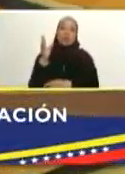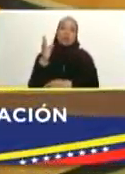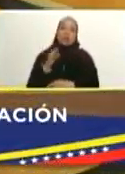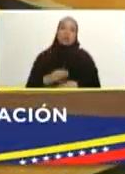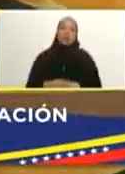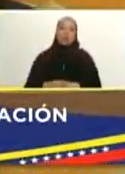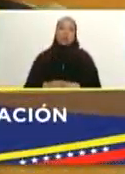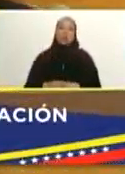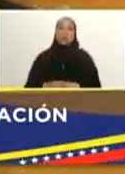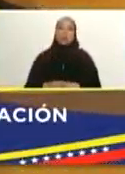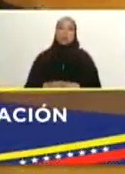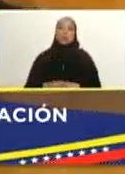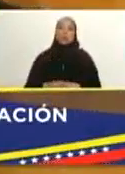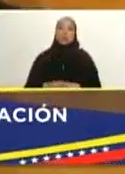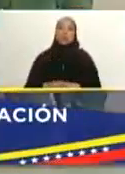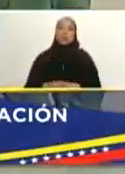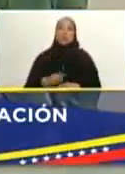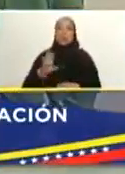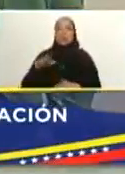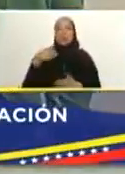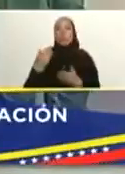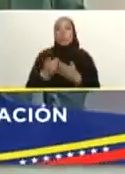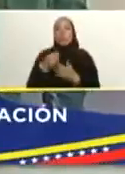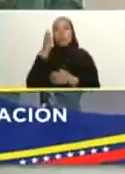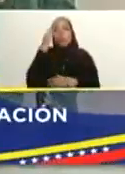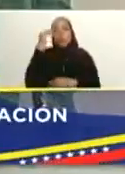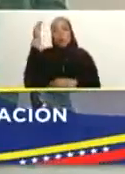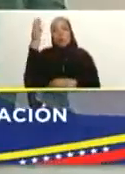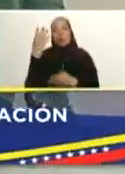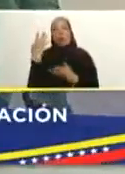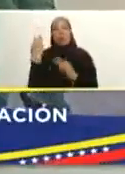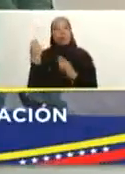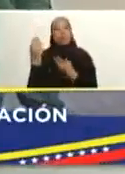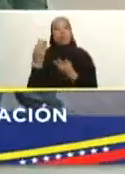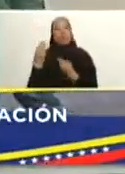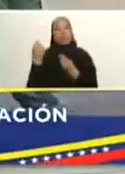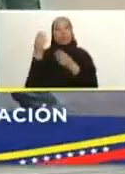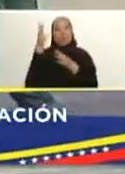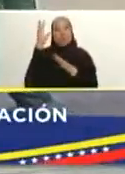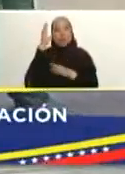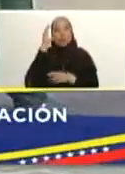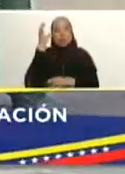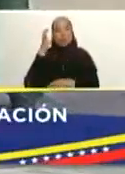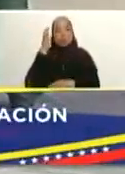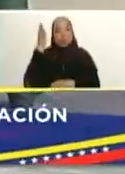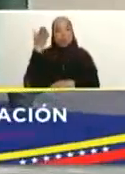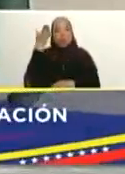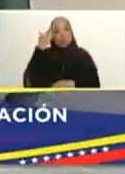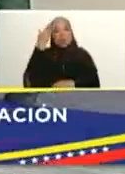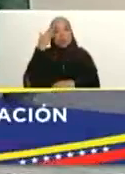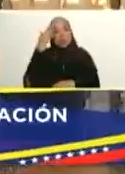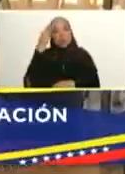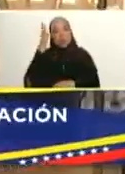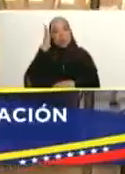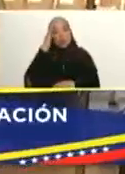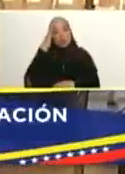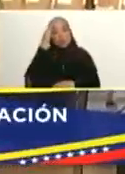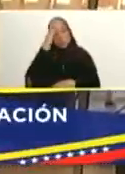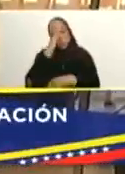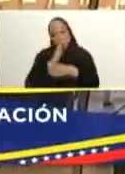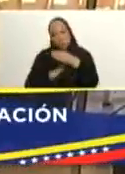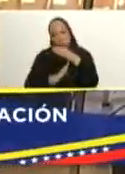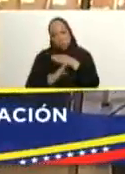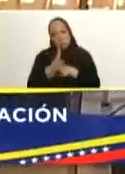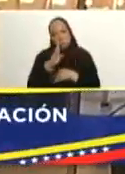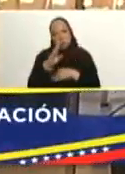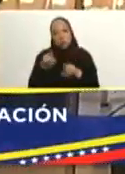presidente, quiero que Jehová me lo bendiga, le dé mucha sabiduría, mucha entereza y para que usted